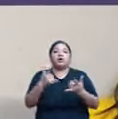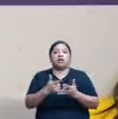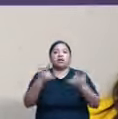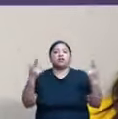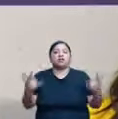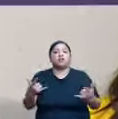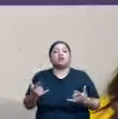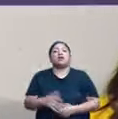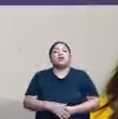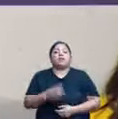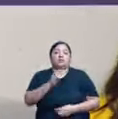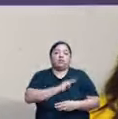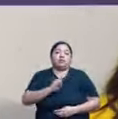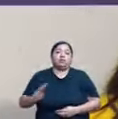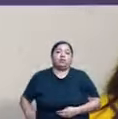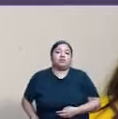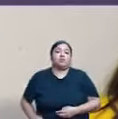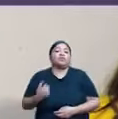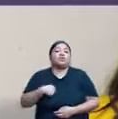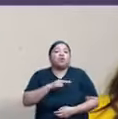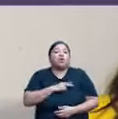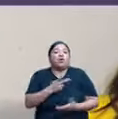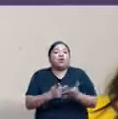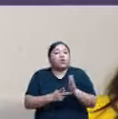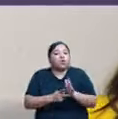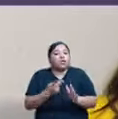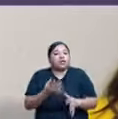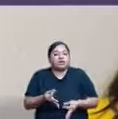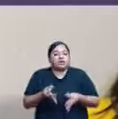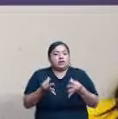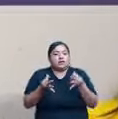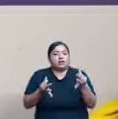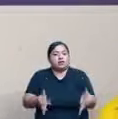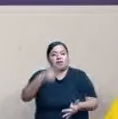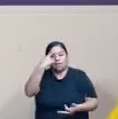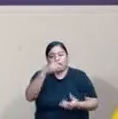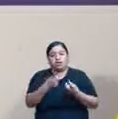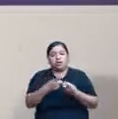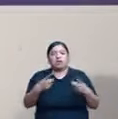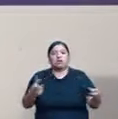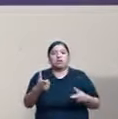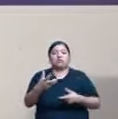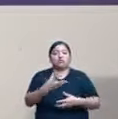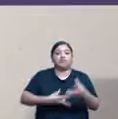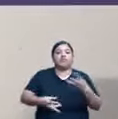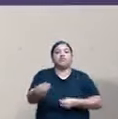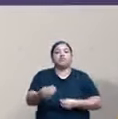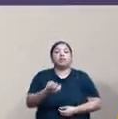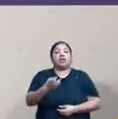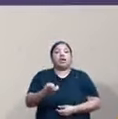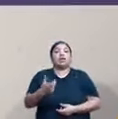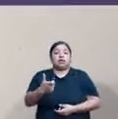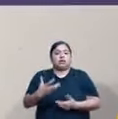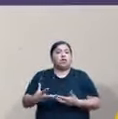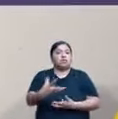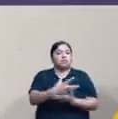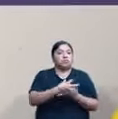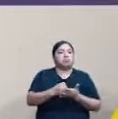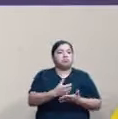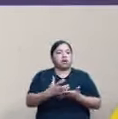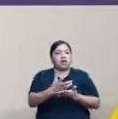municipio. Volveremos a ser punta de lanza y referente de desarrollo económico de la región. La derrama económica de quienes